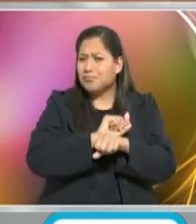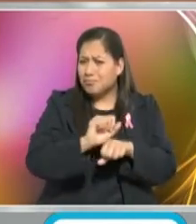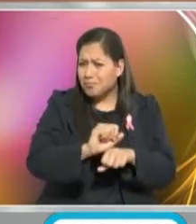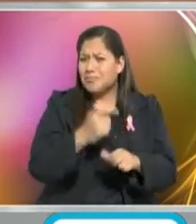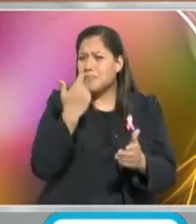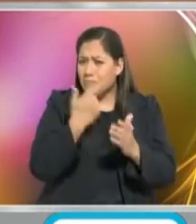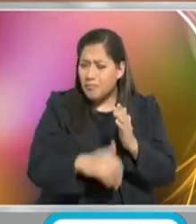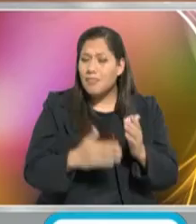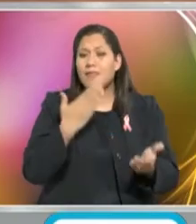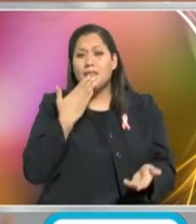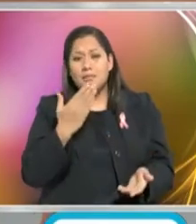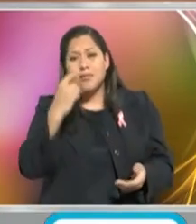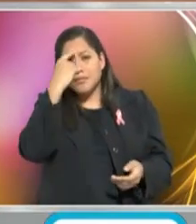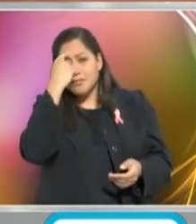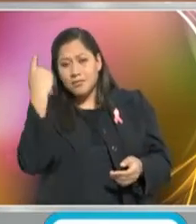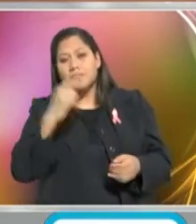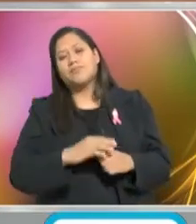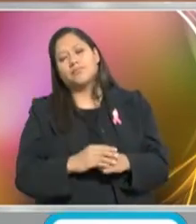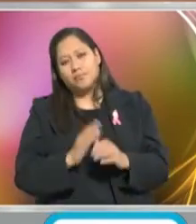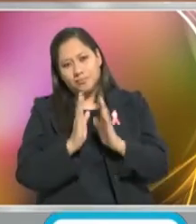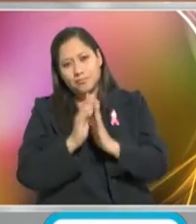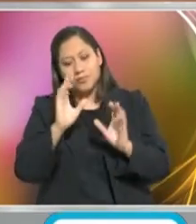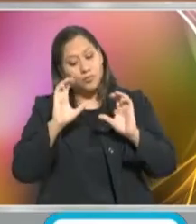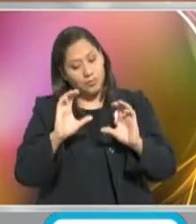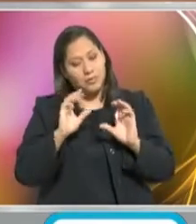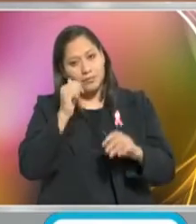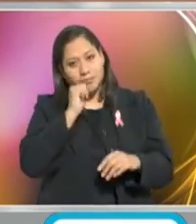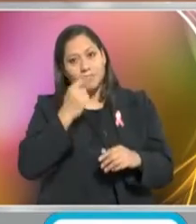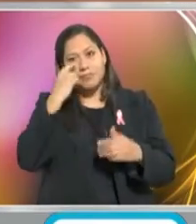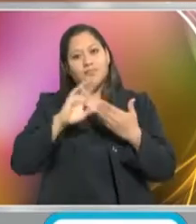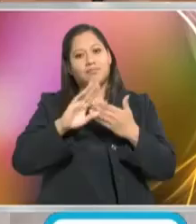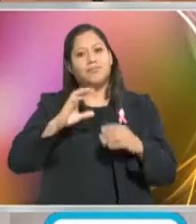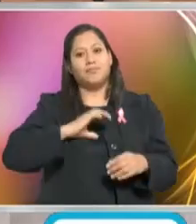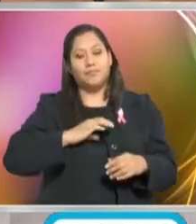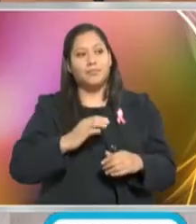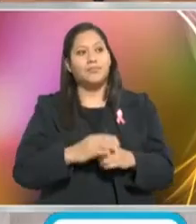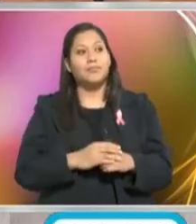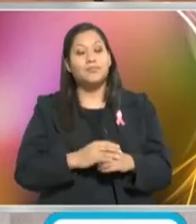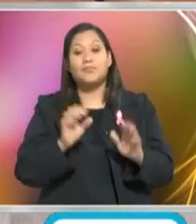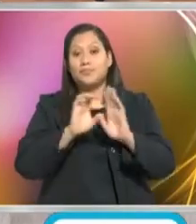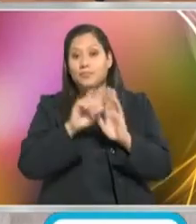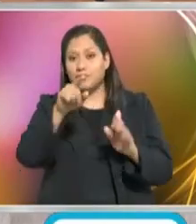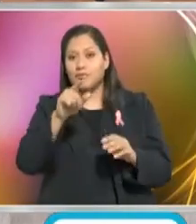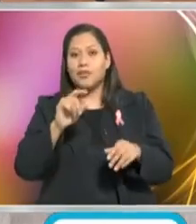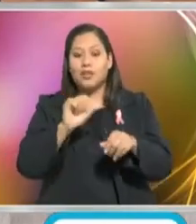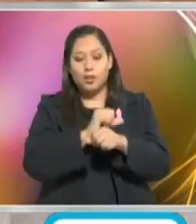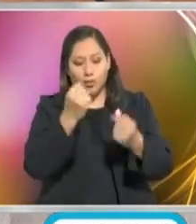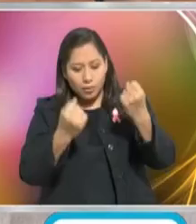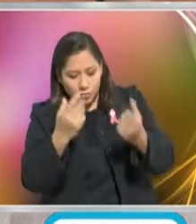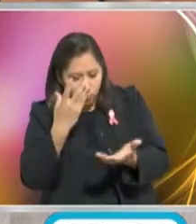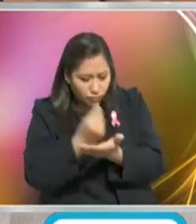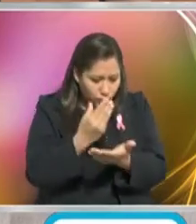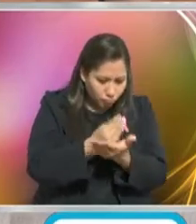mucho más barato, muy práctico y, por favor, a cuidarse en contra del Así cáncer. es. Es como cuando llevas tu coche al